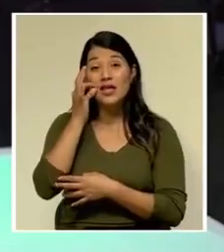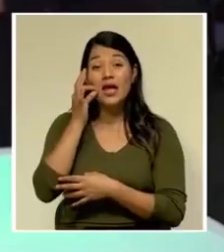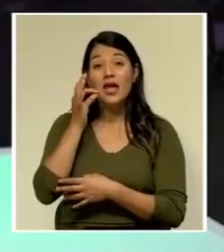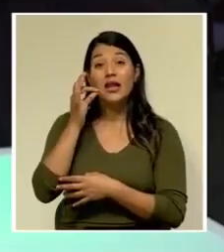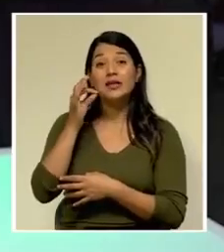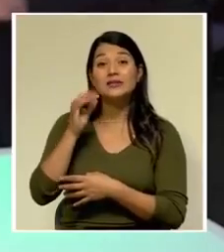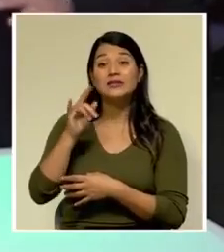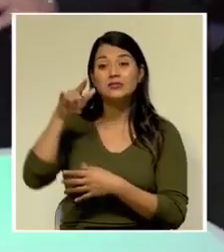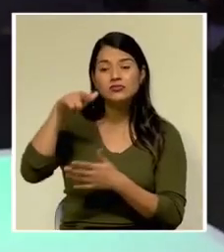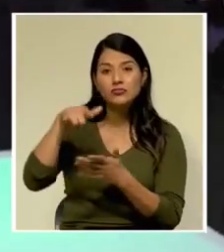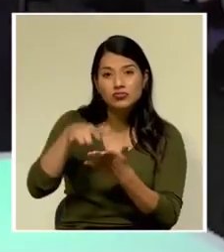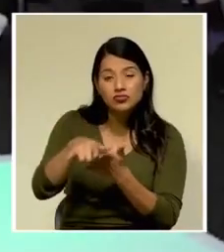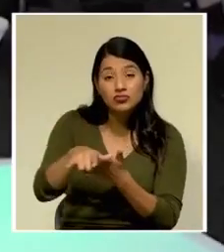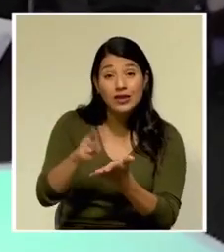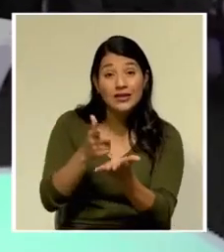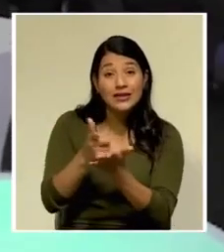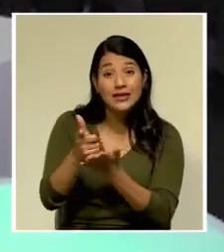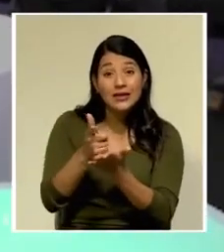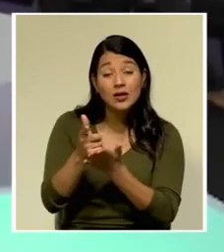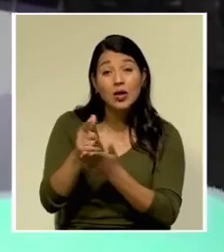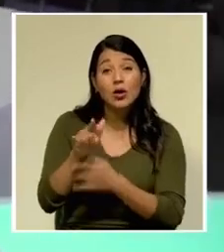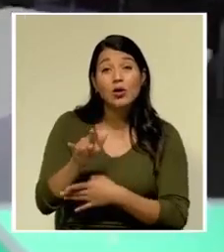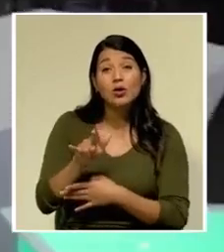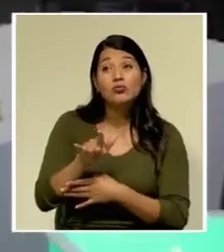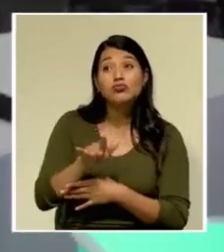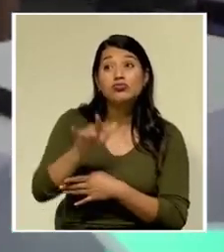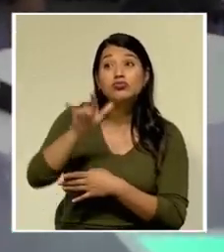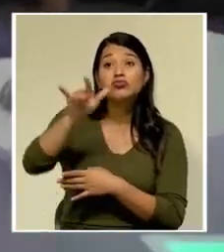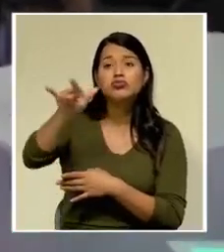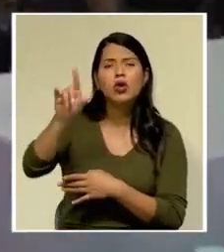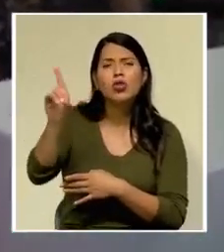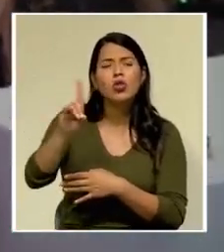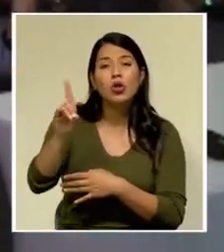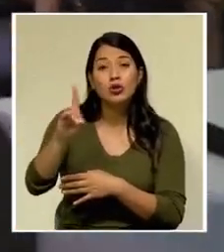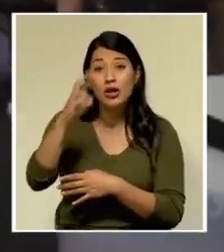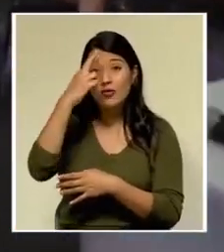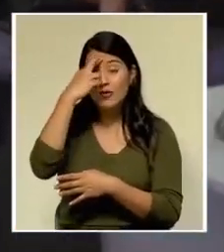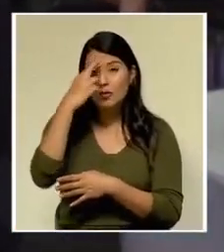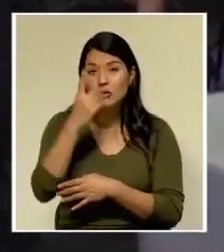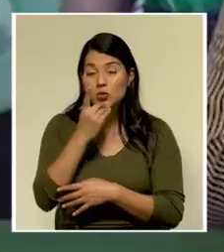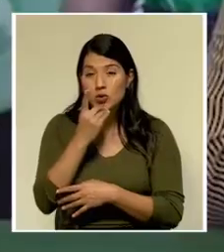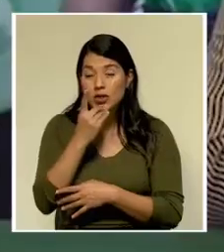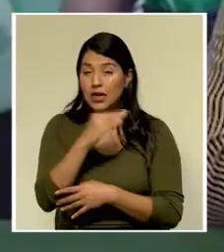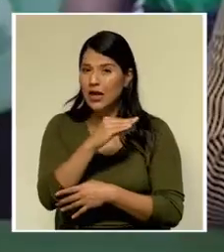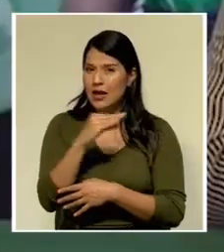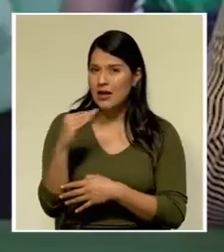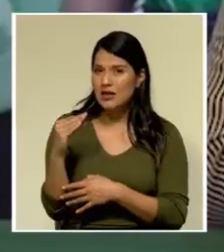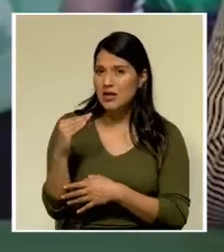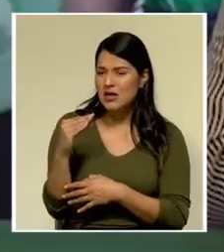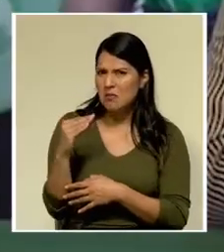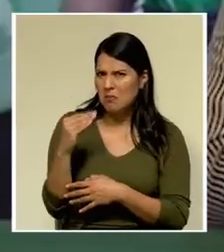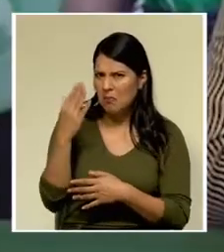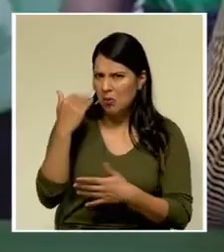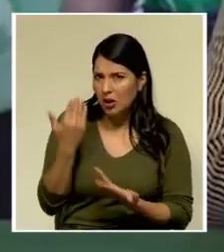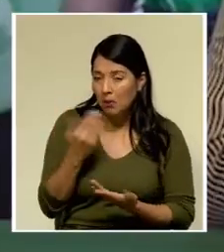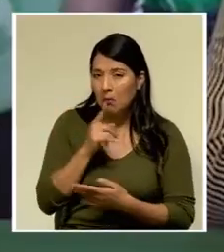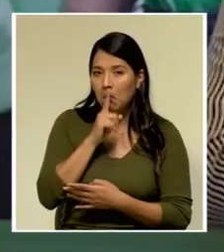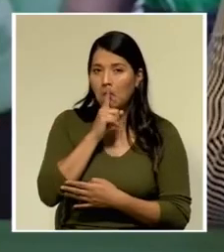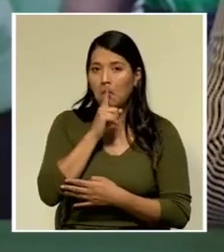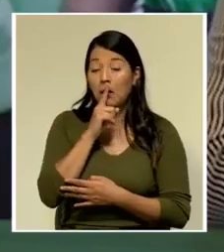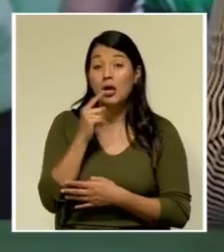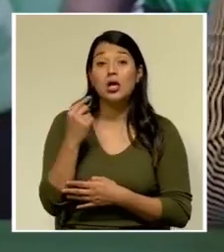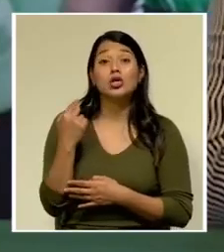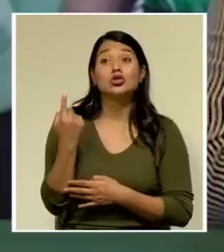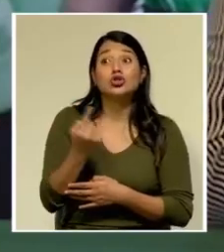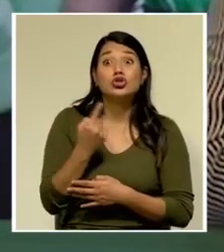marzo por la noche en un vuelo privado hacia República Dominicana, cuyos reportes solo conocimos después de su